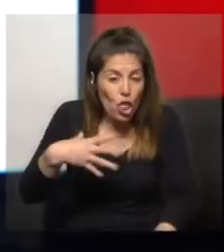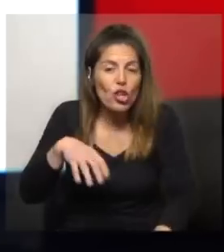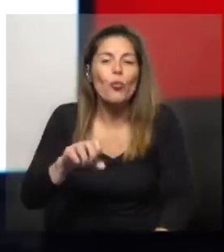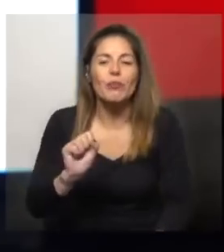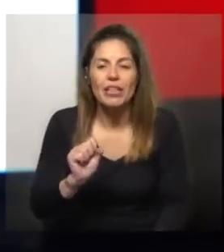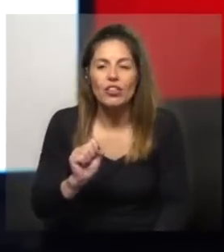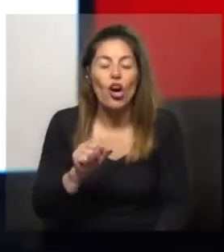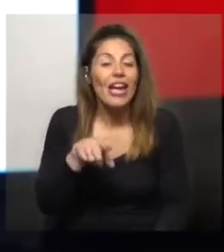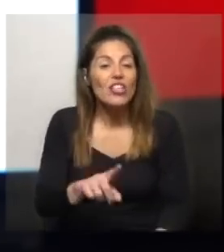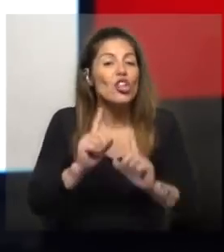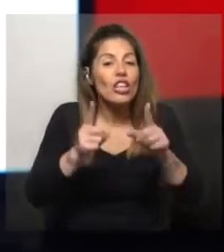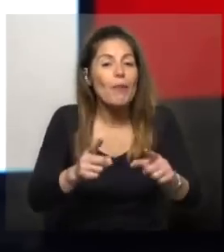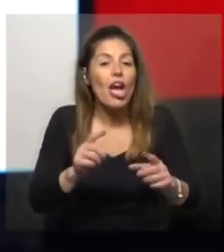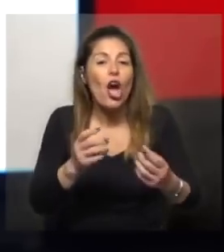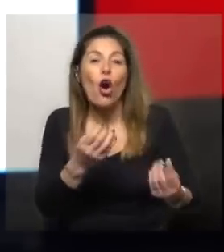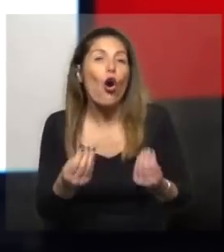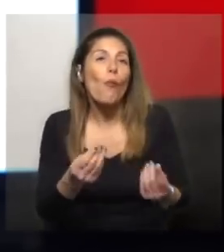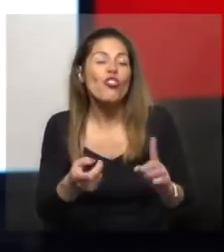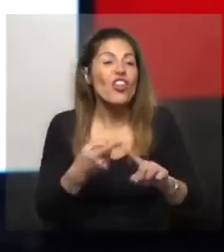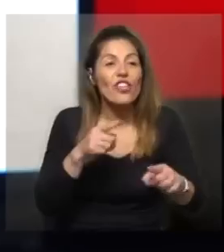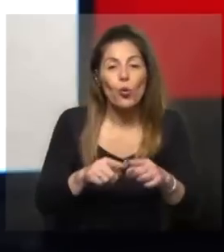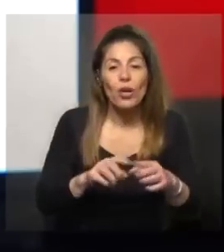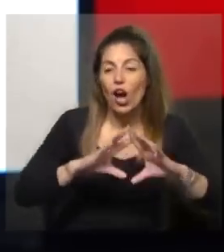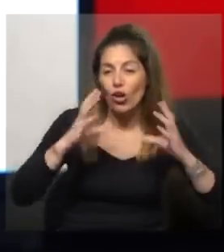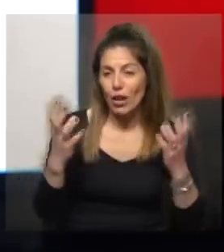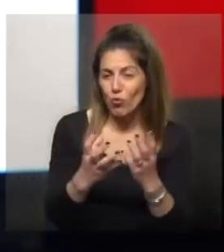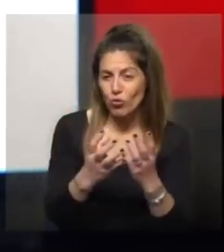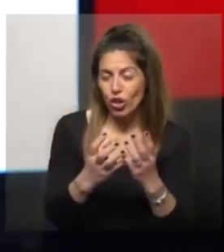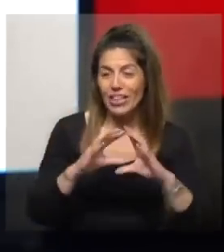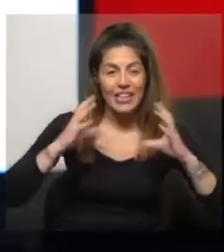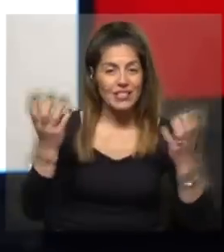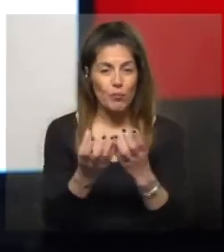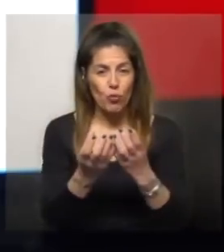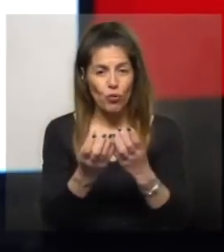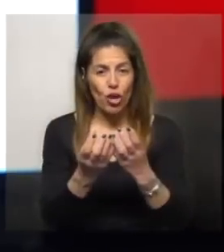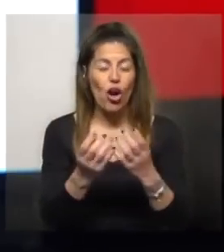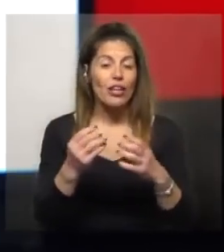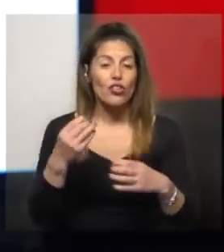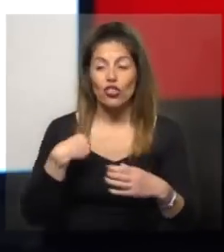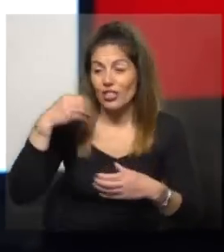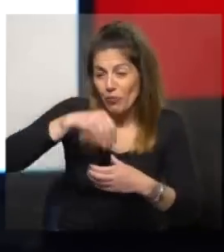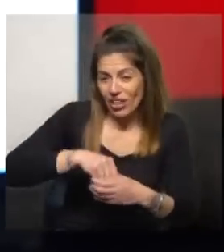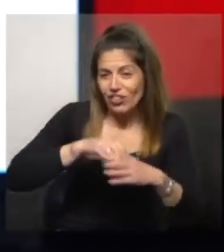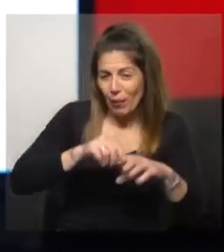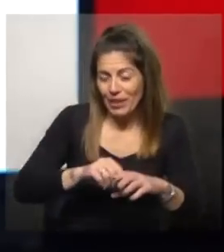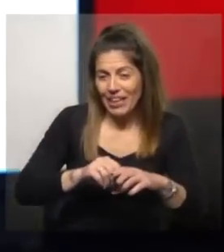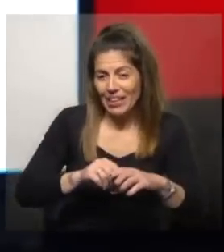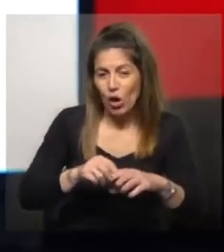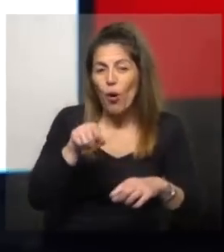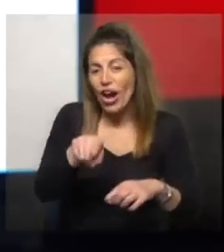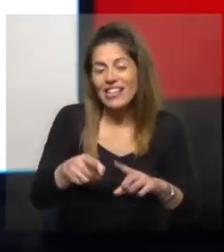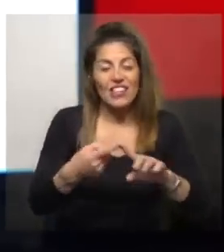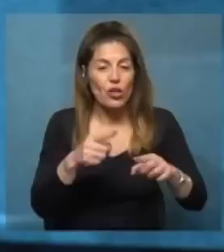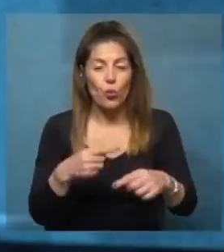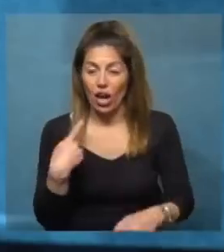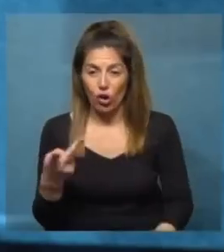descubrimientos también implican Cómo se vincula con el mundo y ese mundo también nos implica a nosotras Cómo se vincula él con nosotras es un descubrimiento también en sí mismo claro